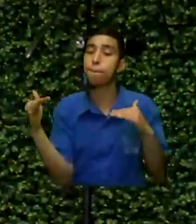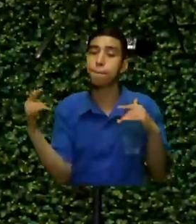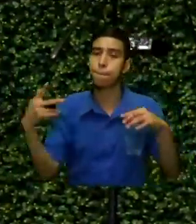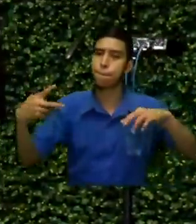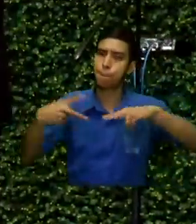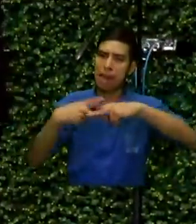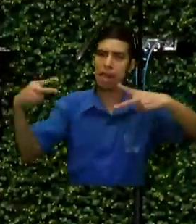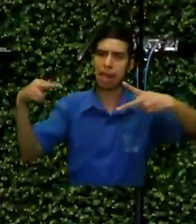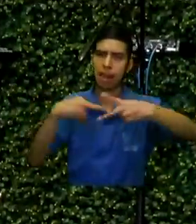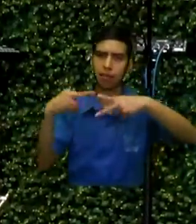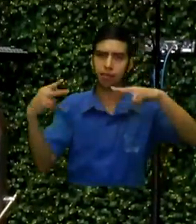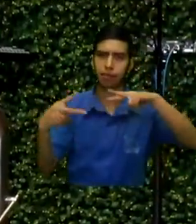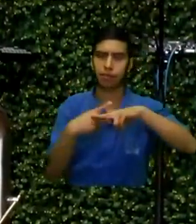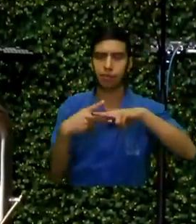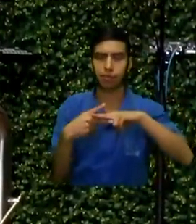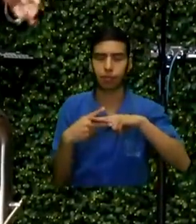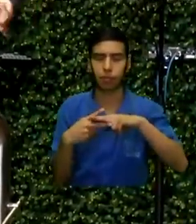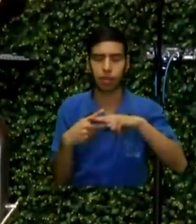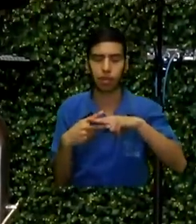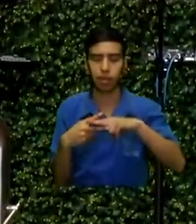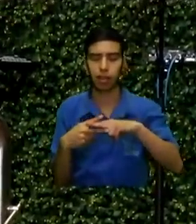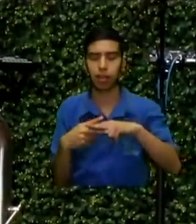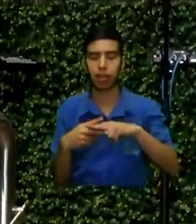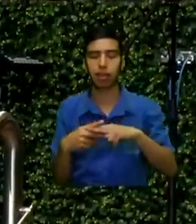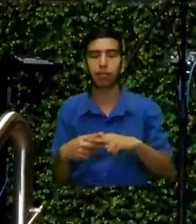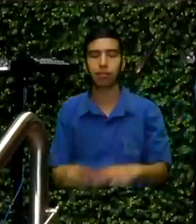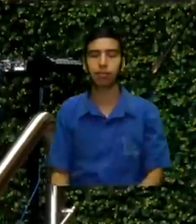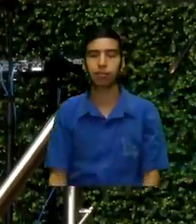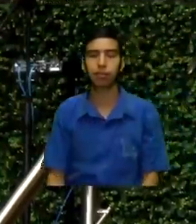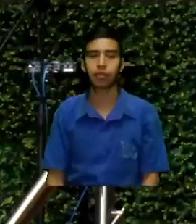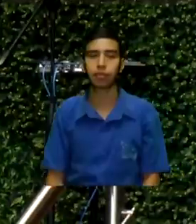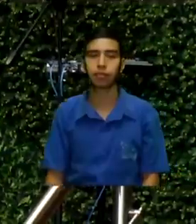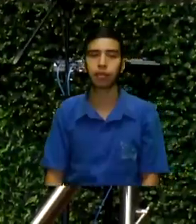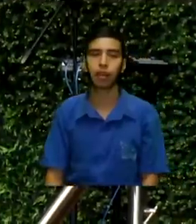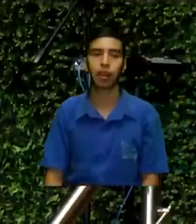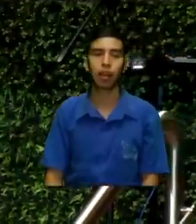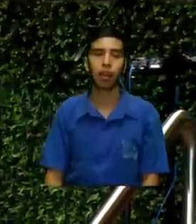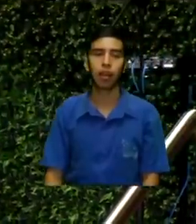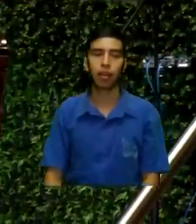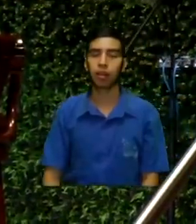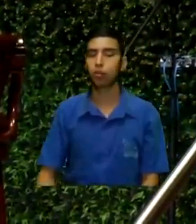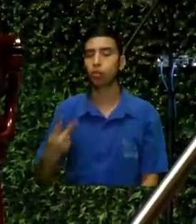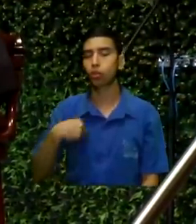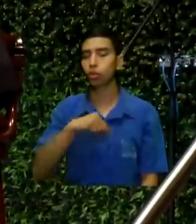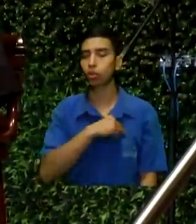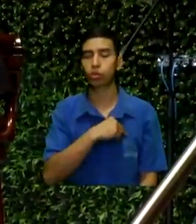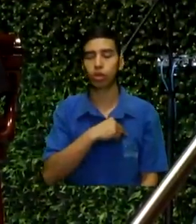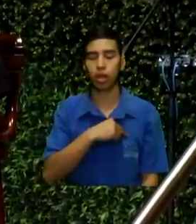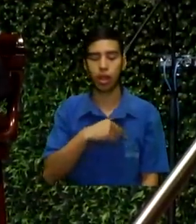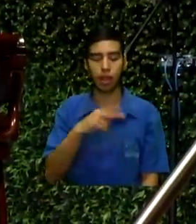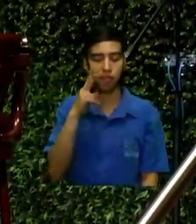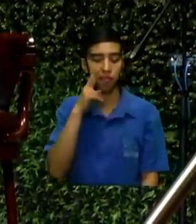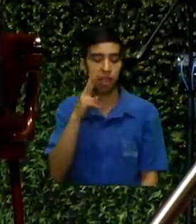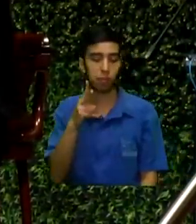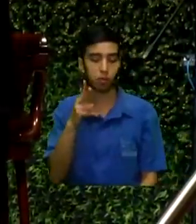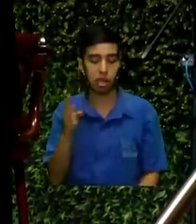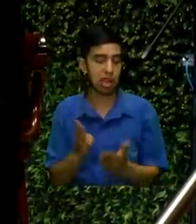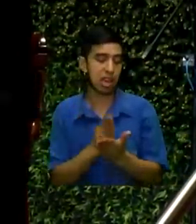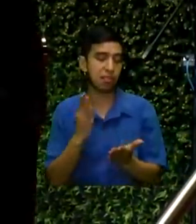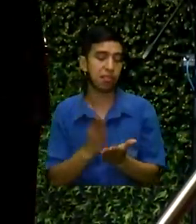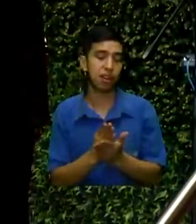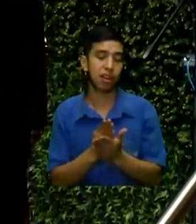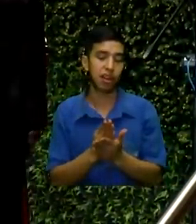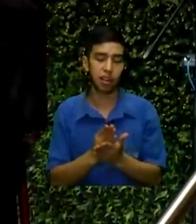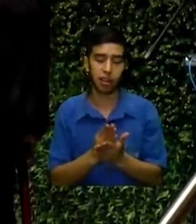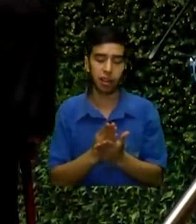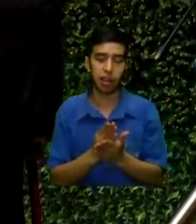Y cuando vemos esto, nos vamos al Antiguo Testamento para ver un poquitito más acerca de la guerra. Y hay unas leyes en el Antiguo Testamento,